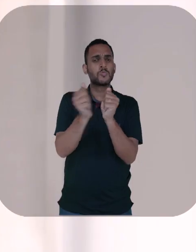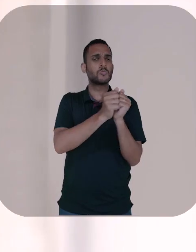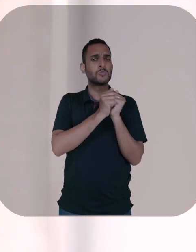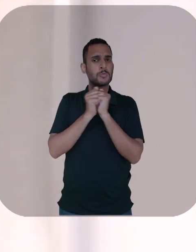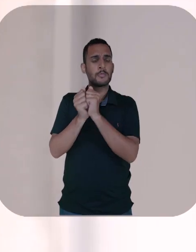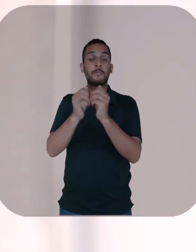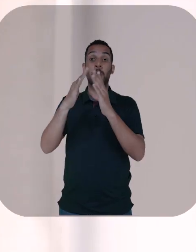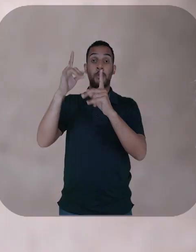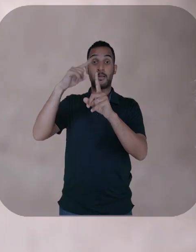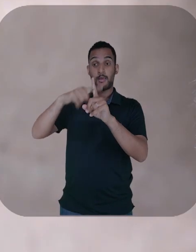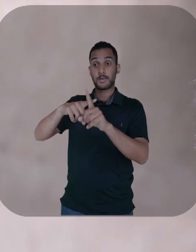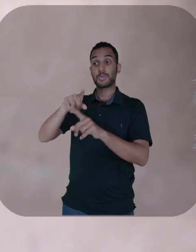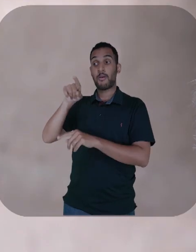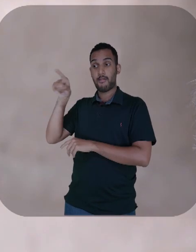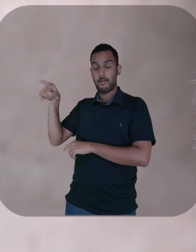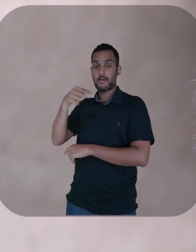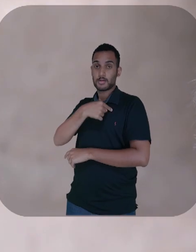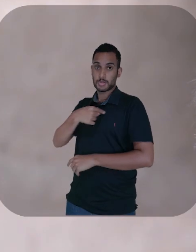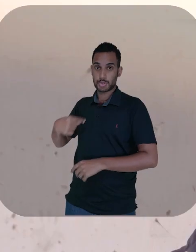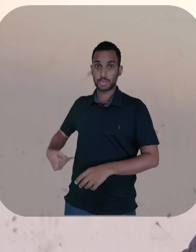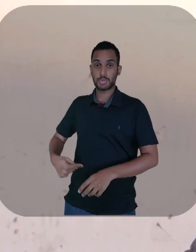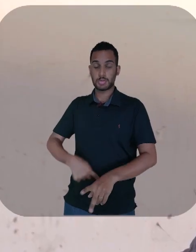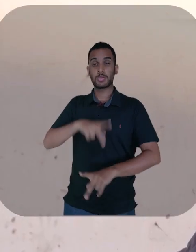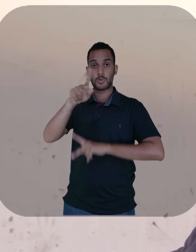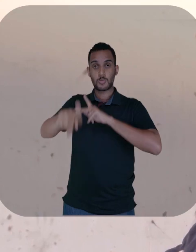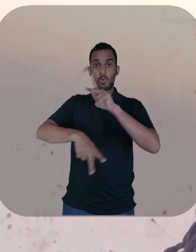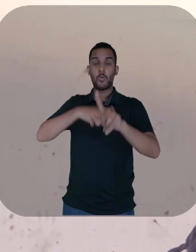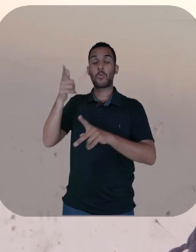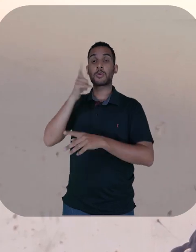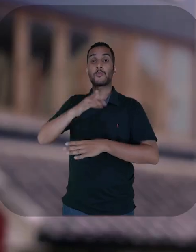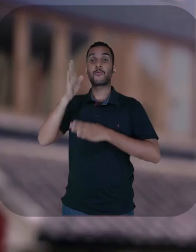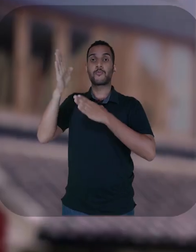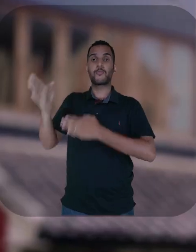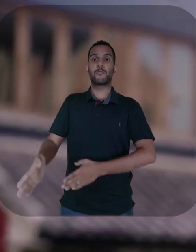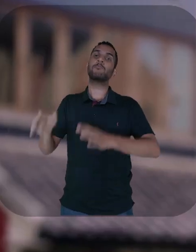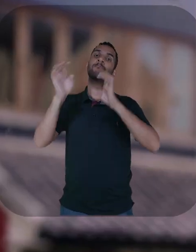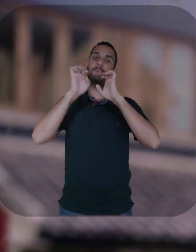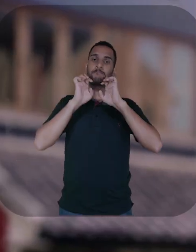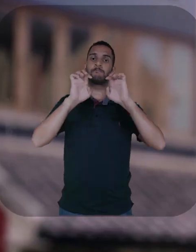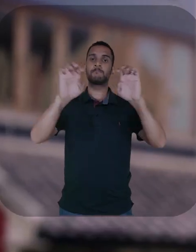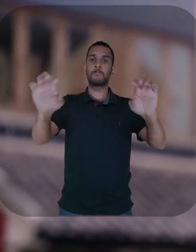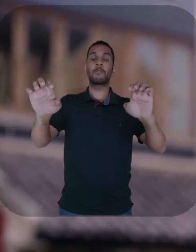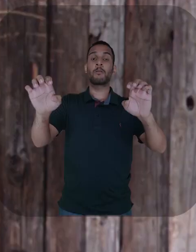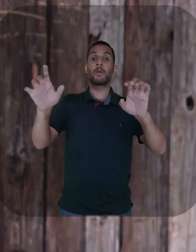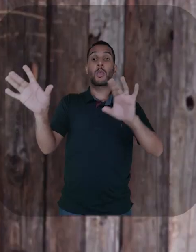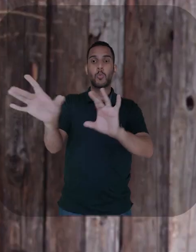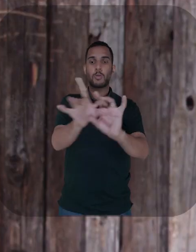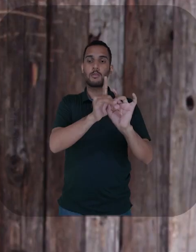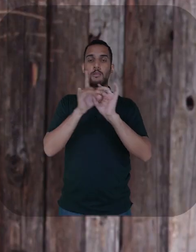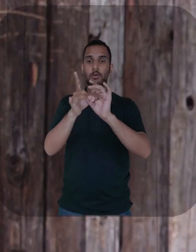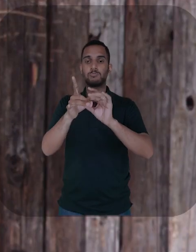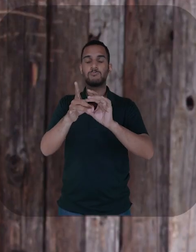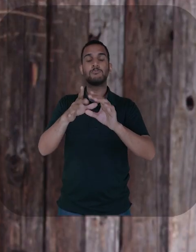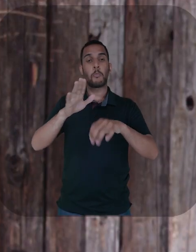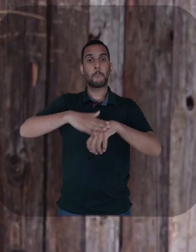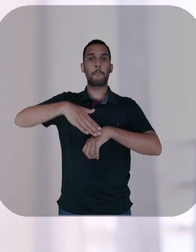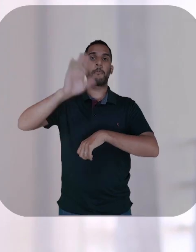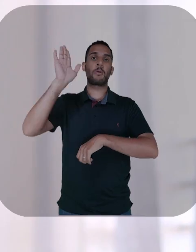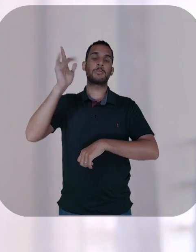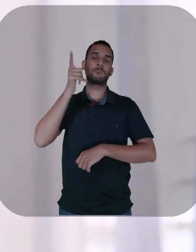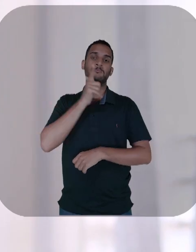Crecemos juntos para que la Iglesia en China persevere en la fidelidad al Evangelio y crezca en